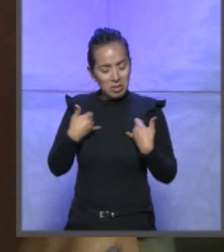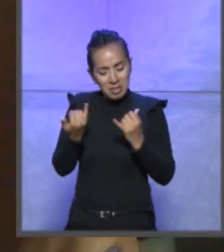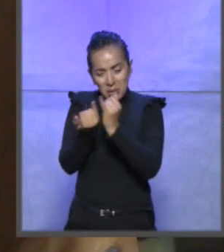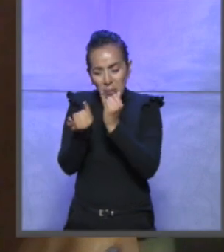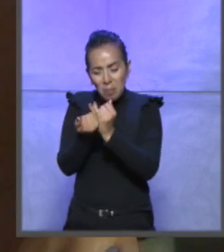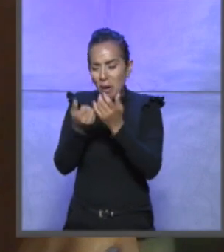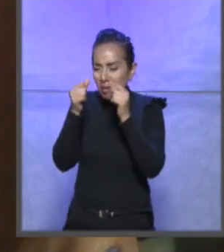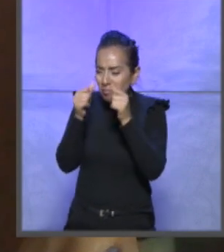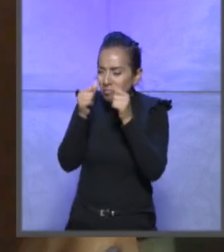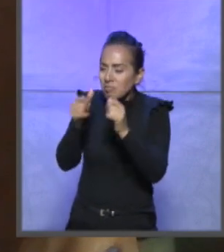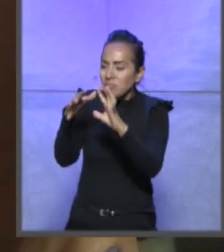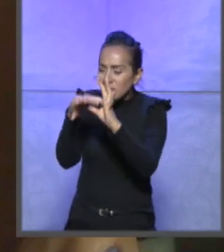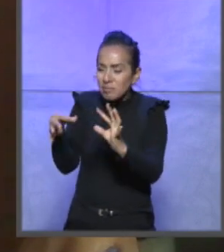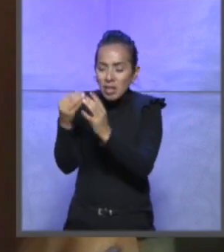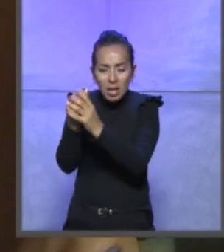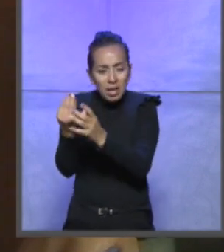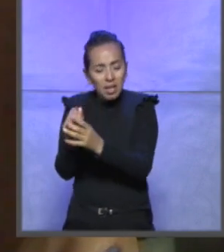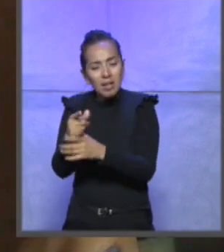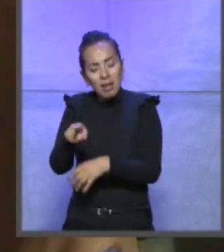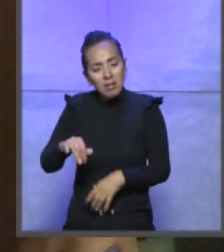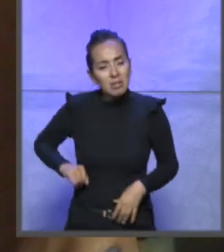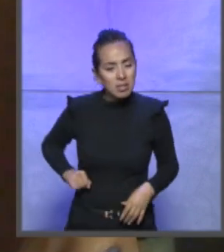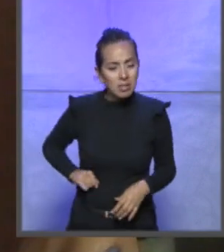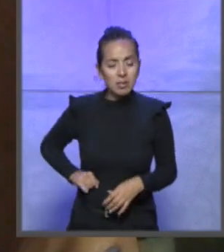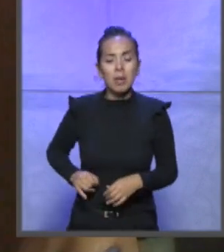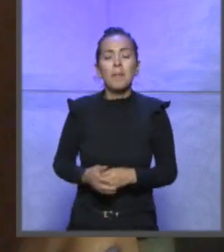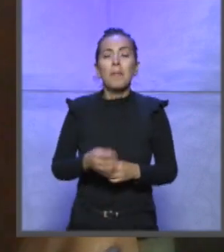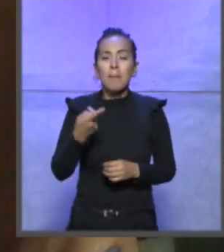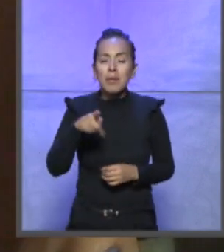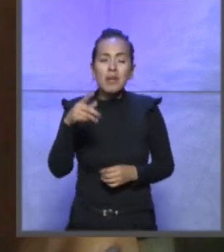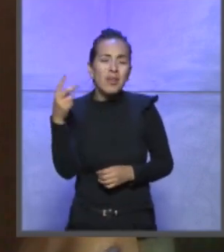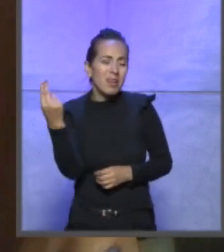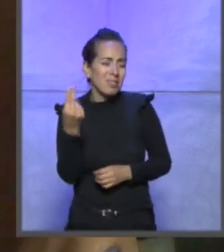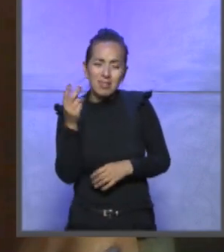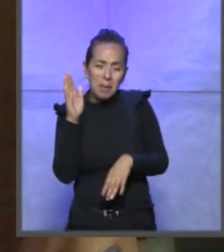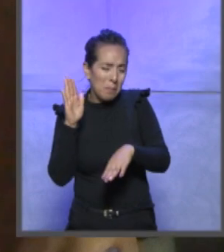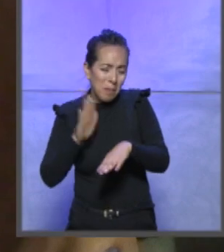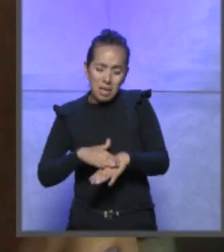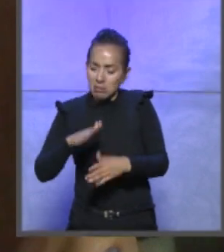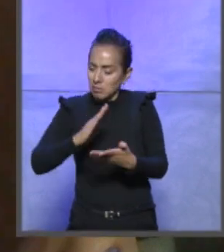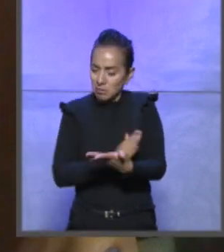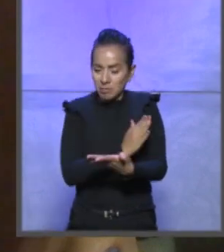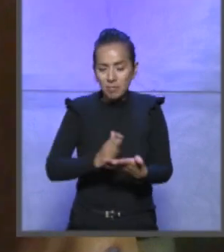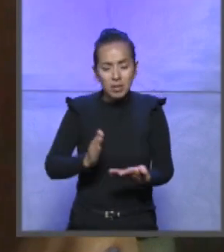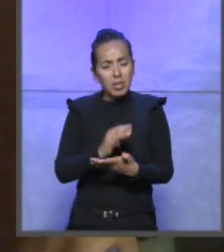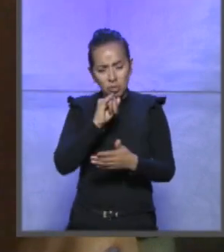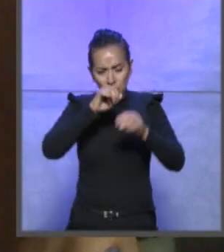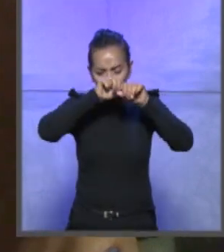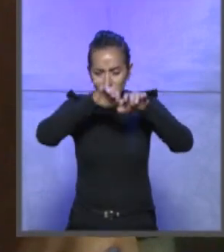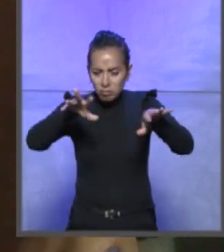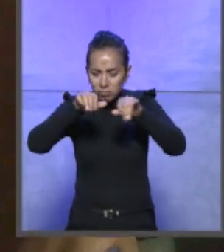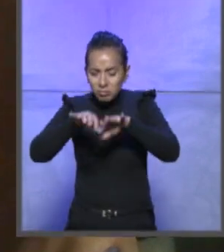de la formación de cuadros, sí, apoyan muchísimo, pero se necesita más que eso. Aparte de la difusión de los